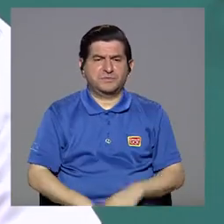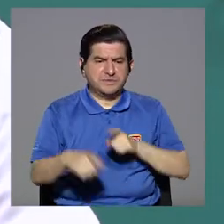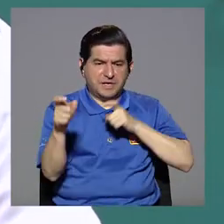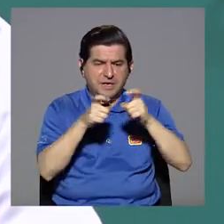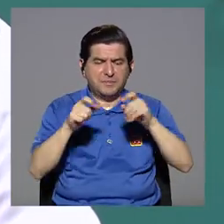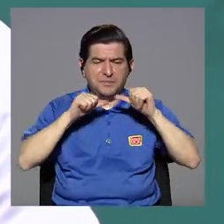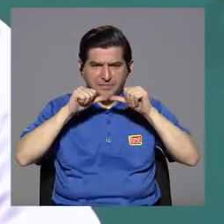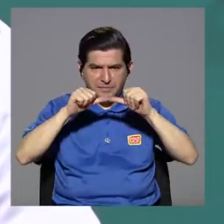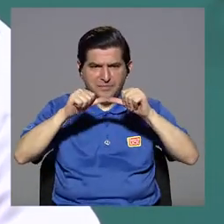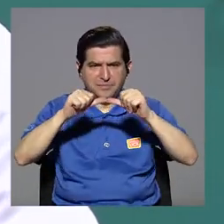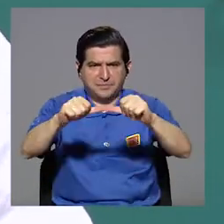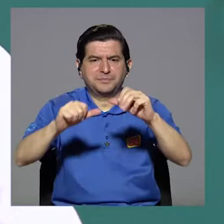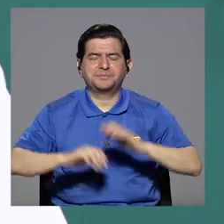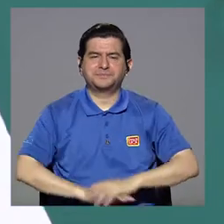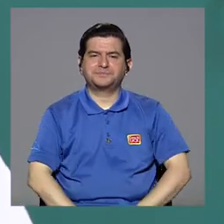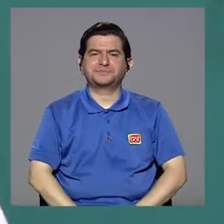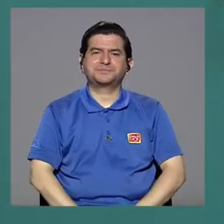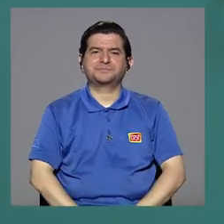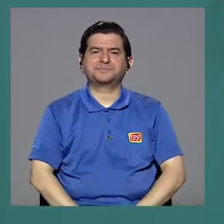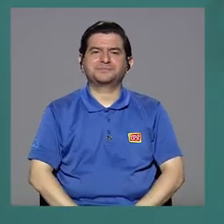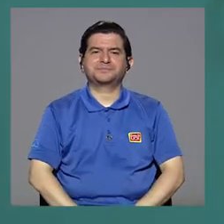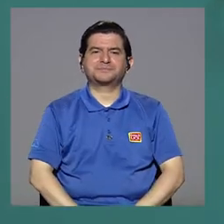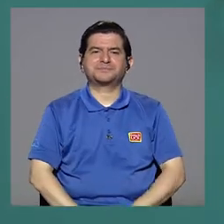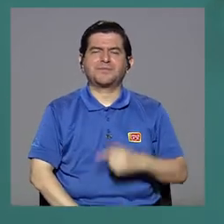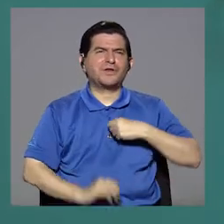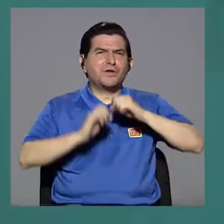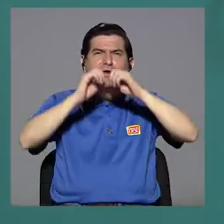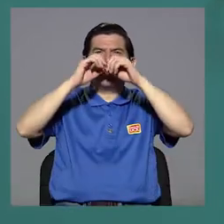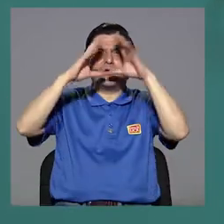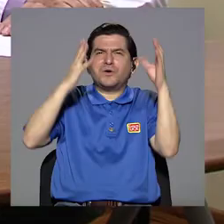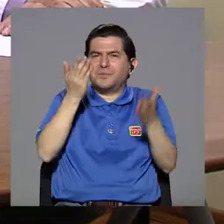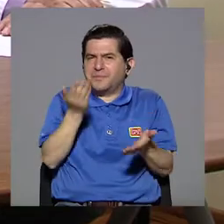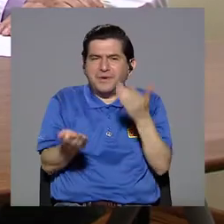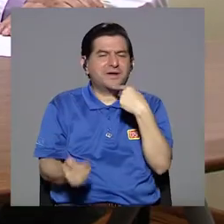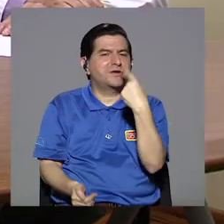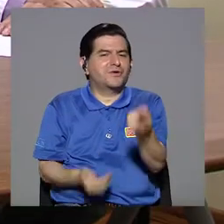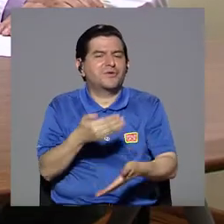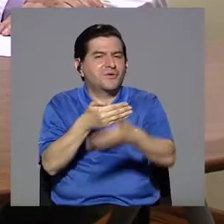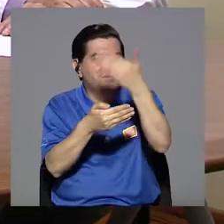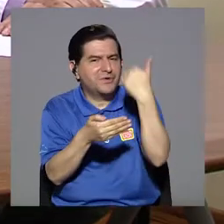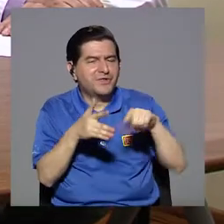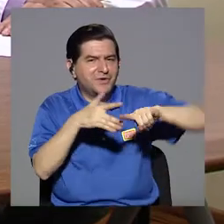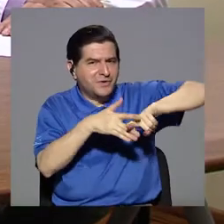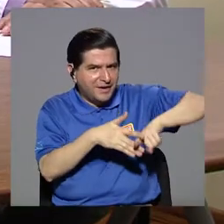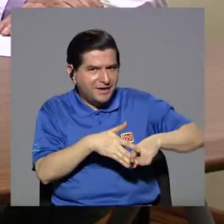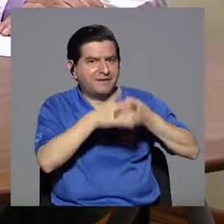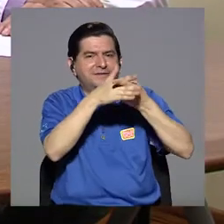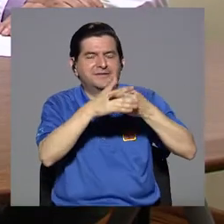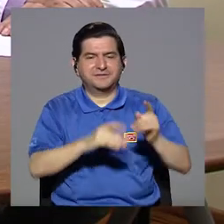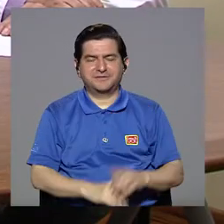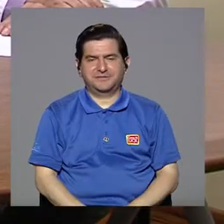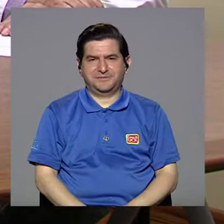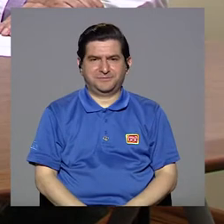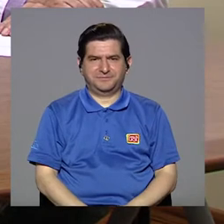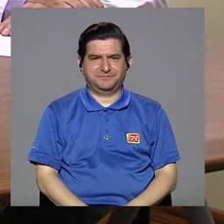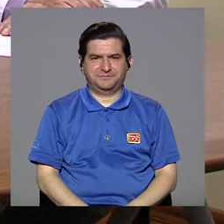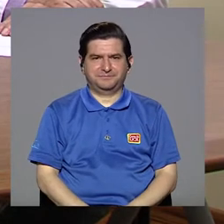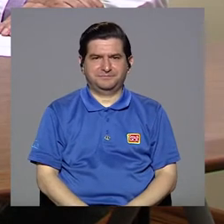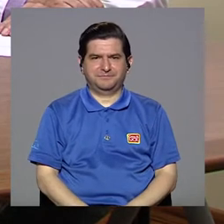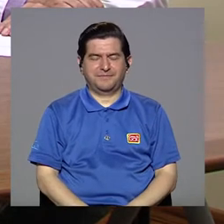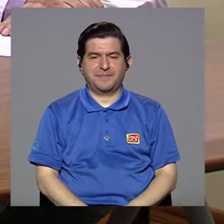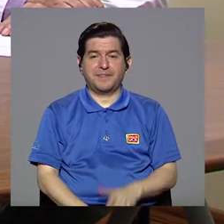pasarlo bien recortando periódicamente me imagino que hasta cierto punto como usted lo comentaba al principio